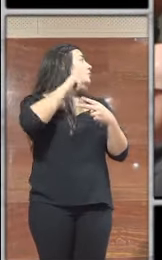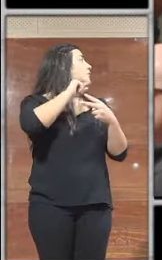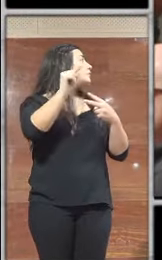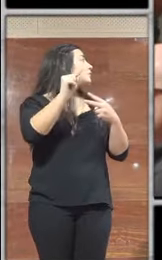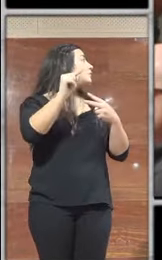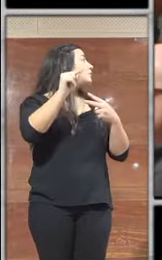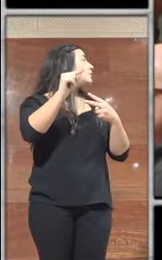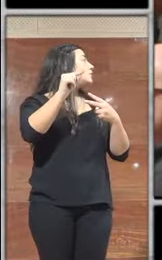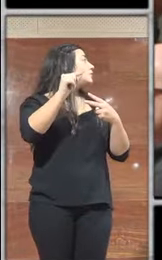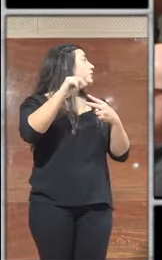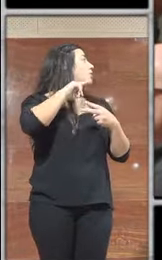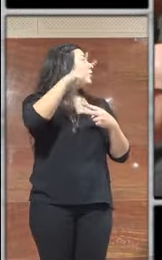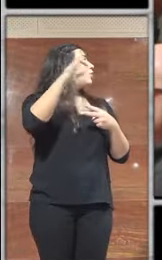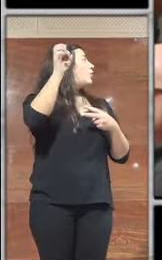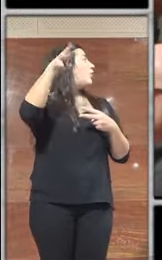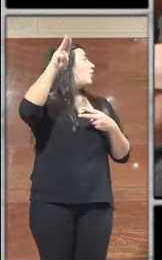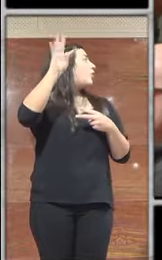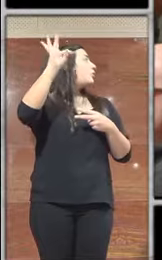HopToys es una y Eneso es otra